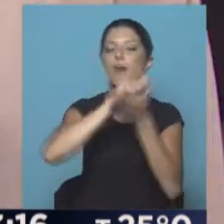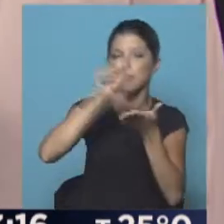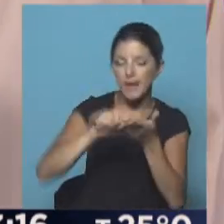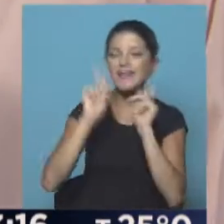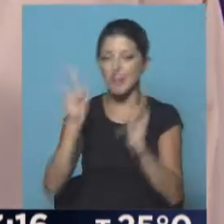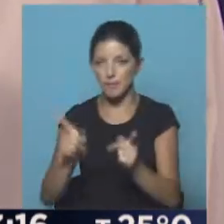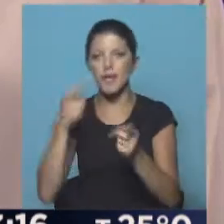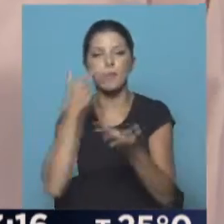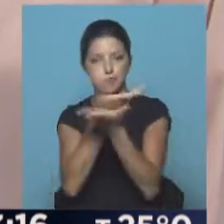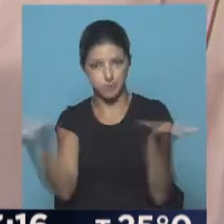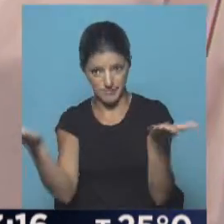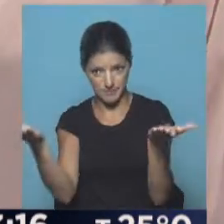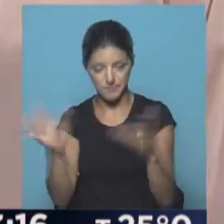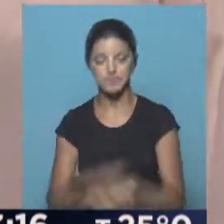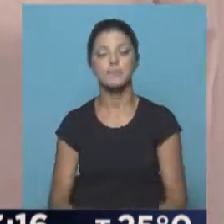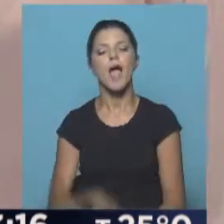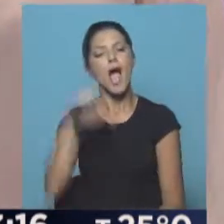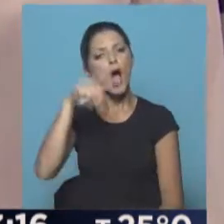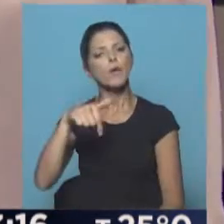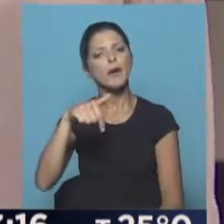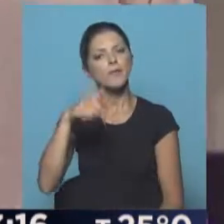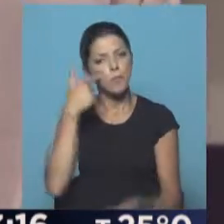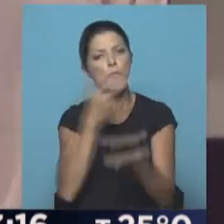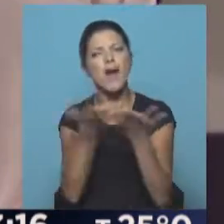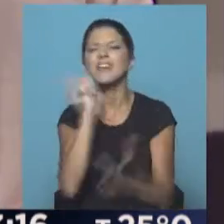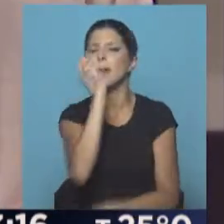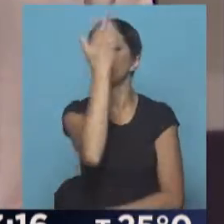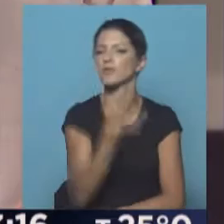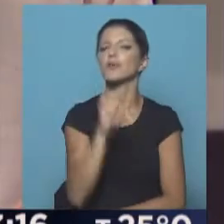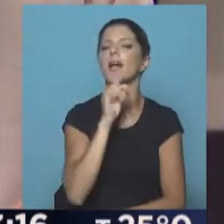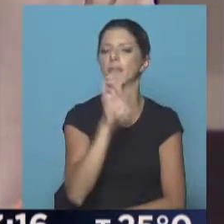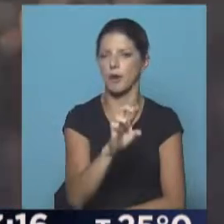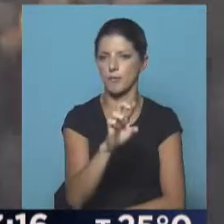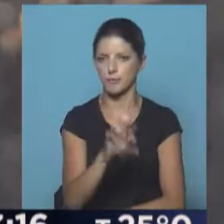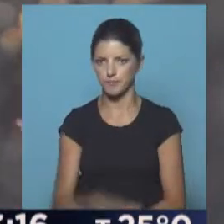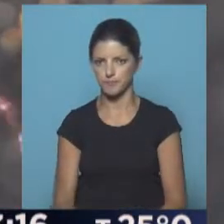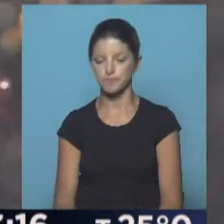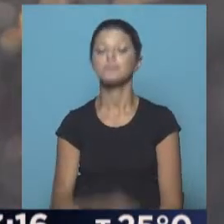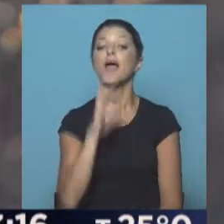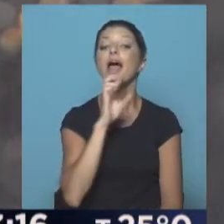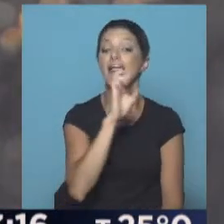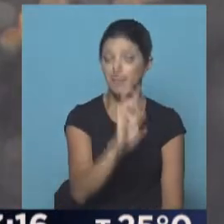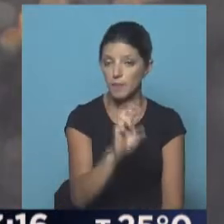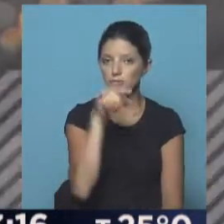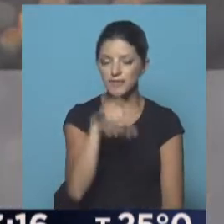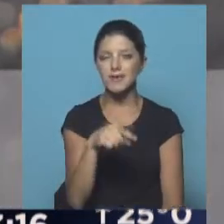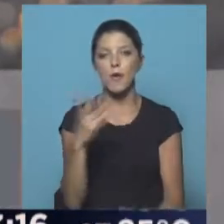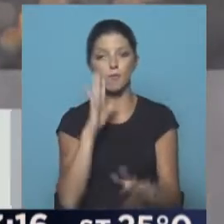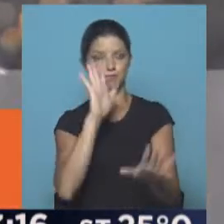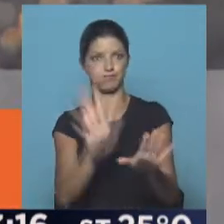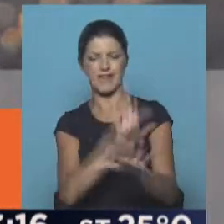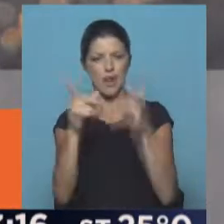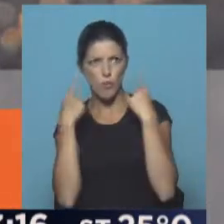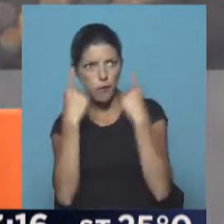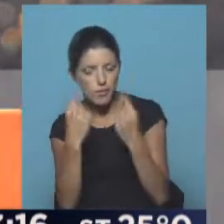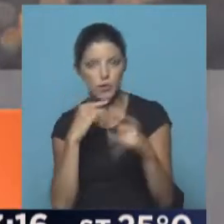nosotros, Alejandro, y te invitamos a ver quién es Donald Trump. Donald Trump ha desafiado las probabilidades y a sus críticos